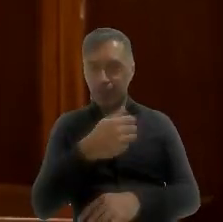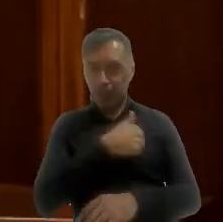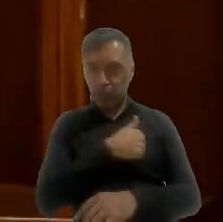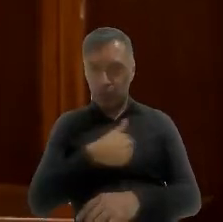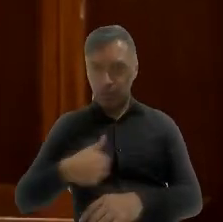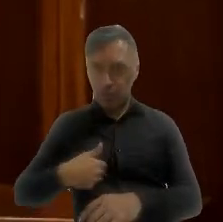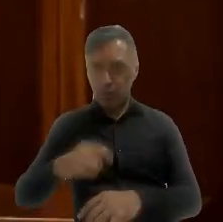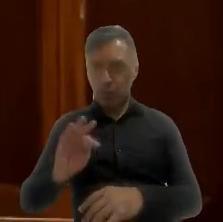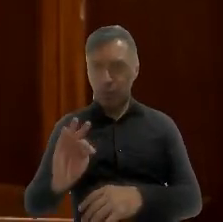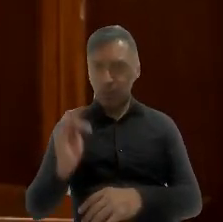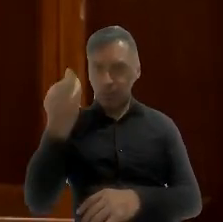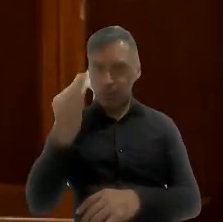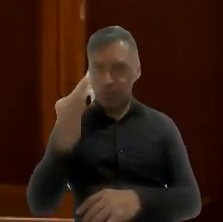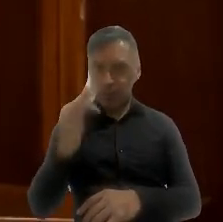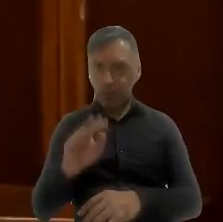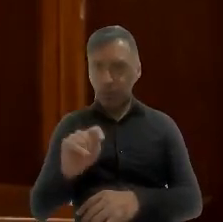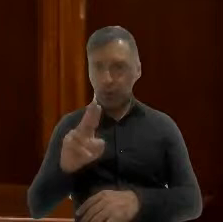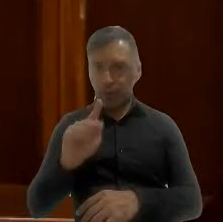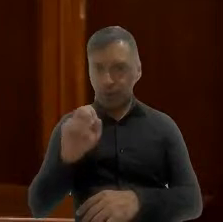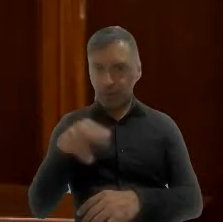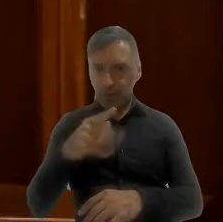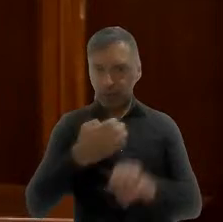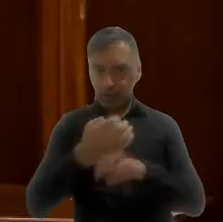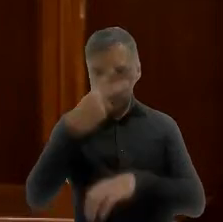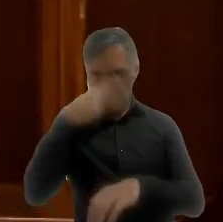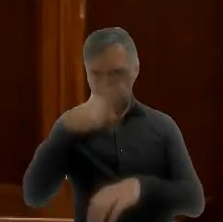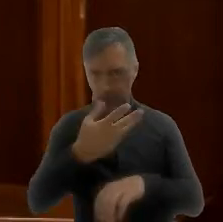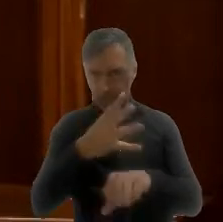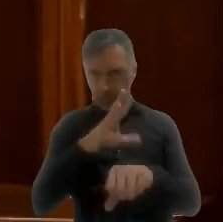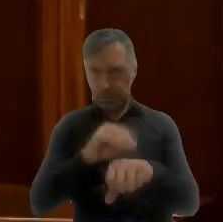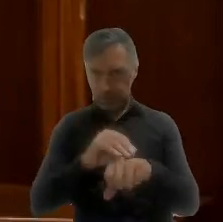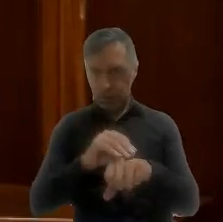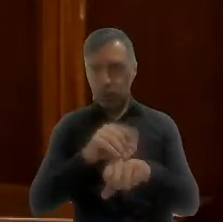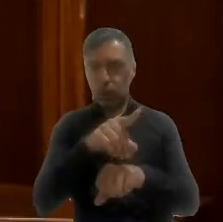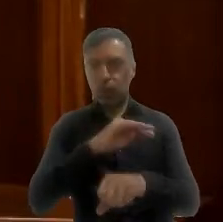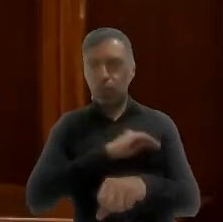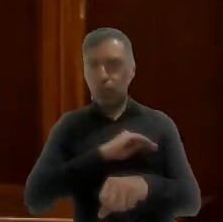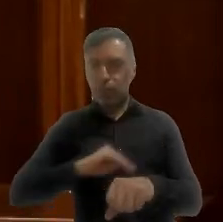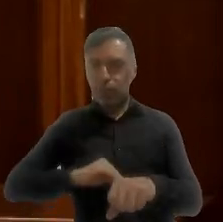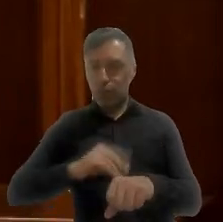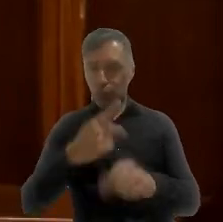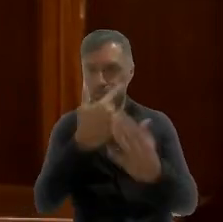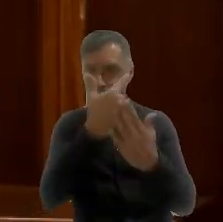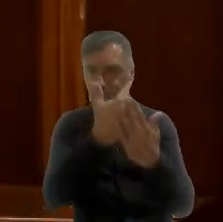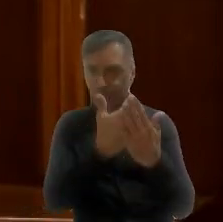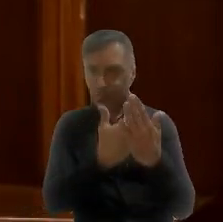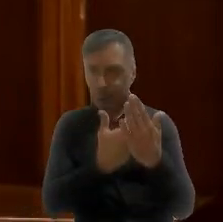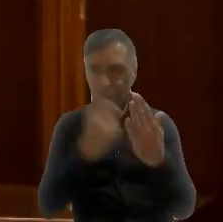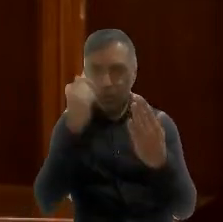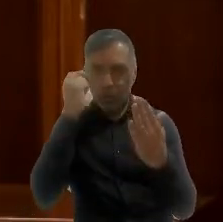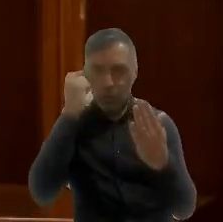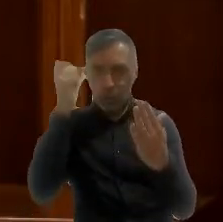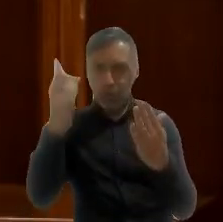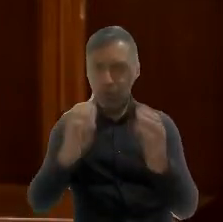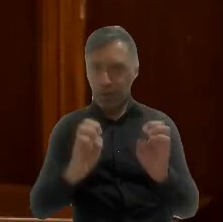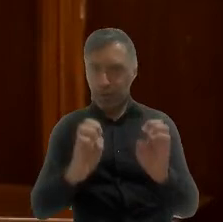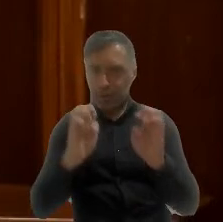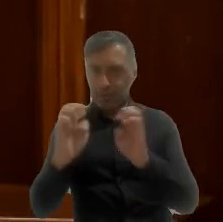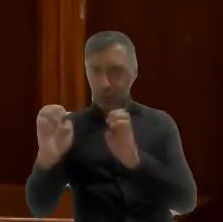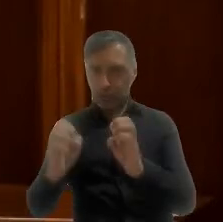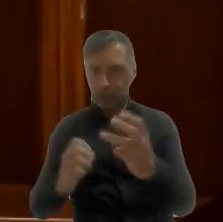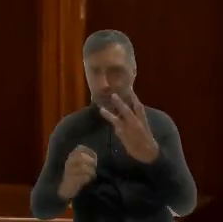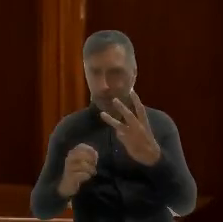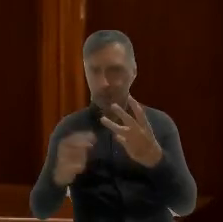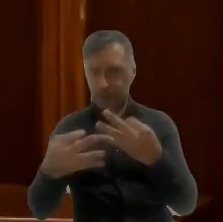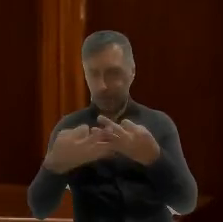Tultitlán, Estado de México, a desincorporar del patrimonio del municipio tres inmuebles identificados como lote